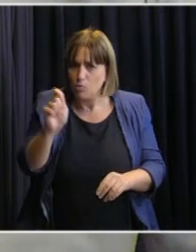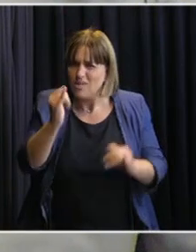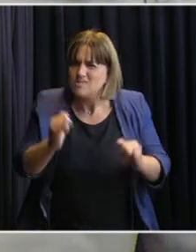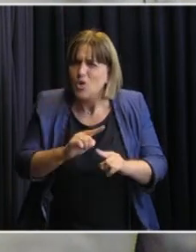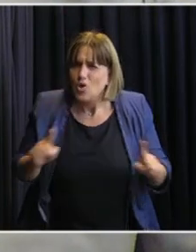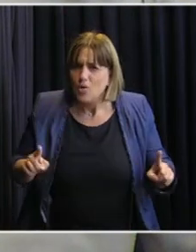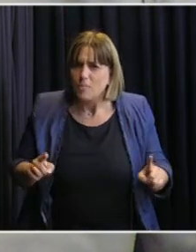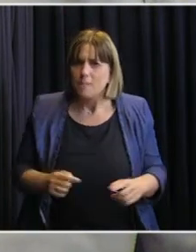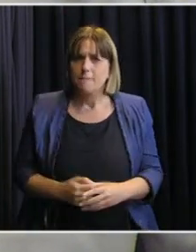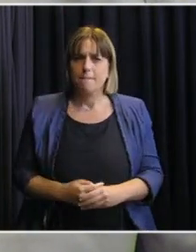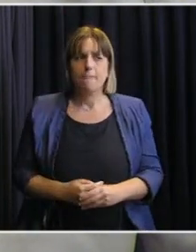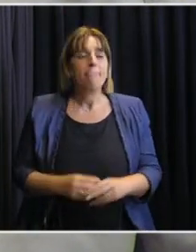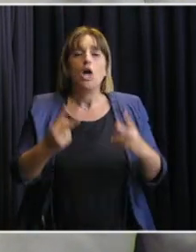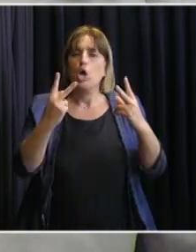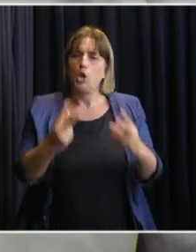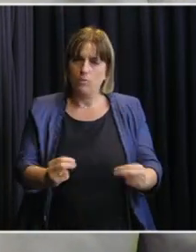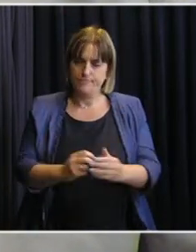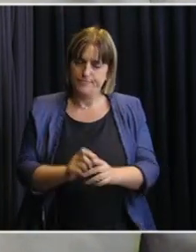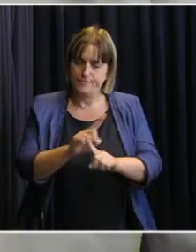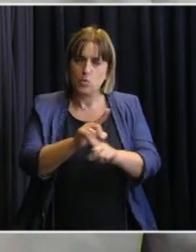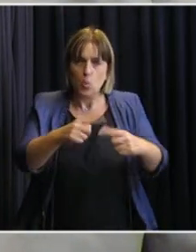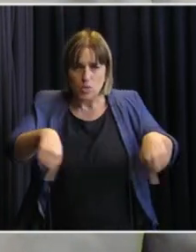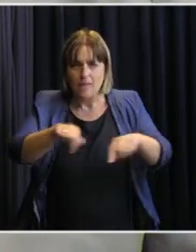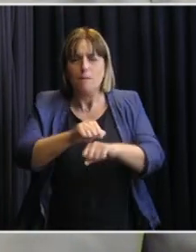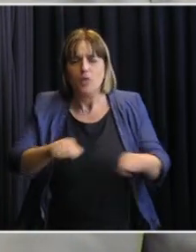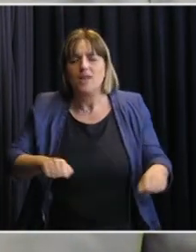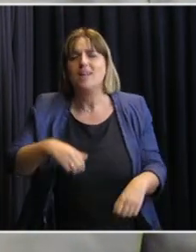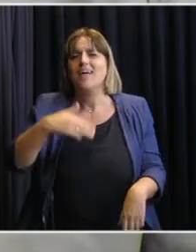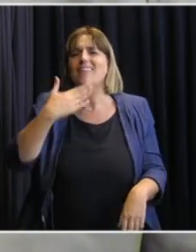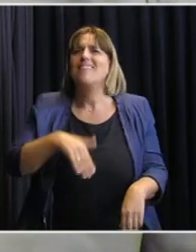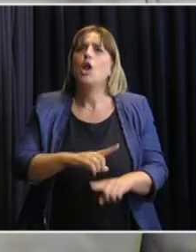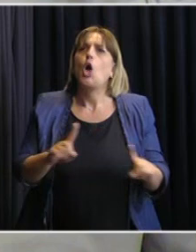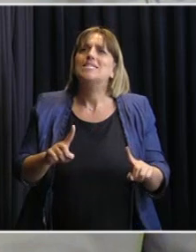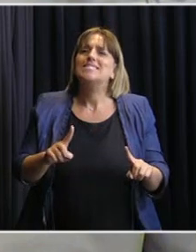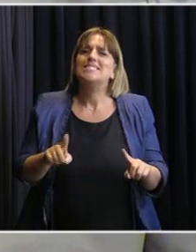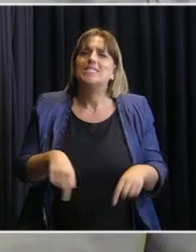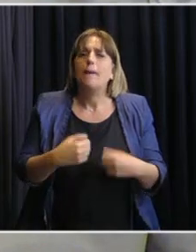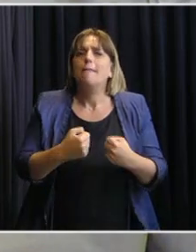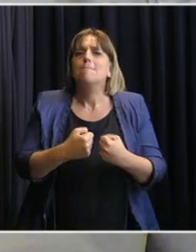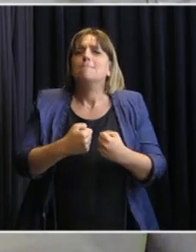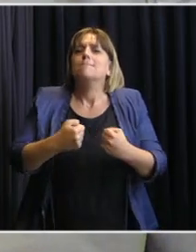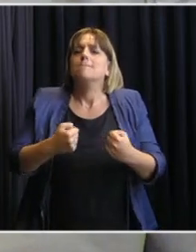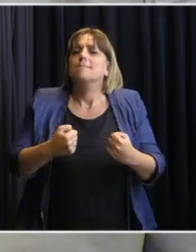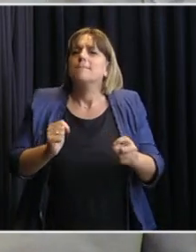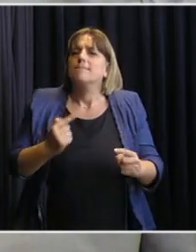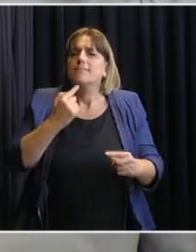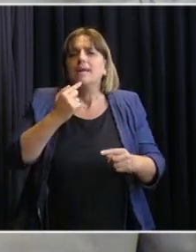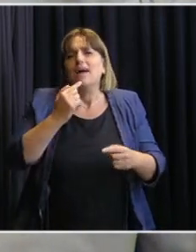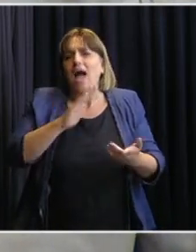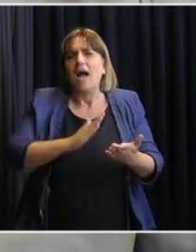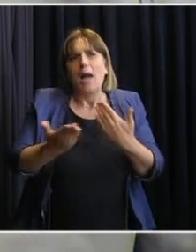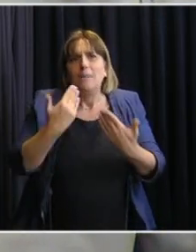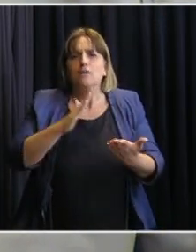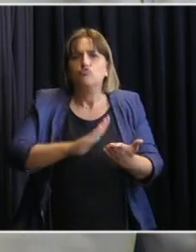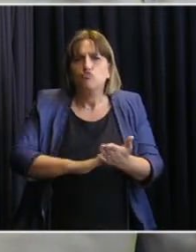No. Y me entenderán que no quiero abundar en la situación que llevó a